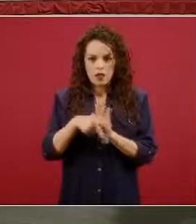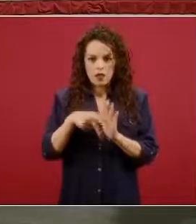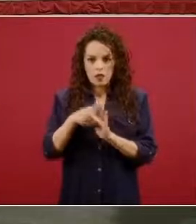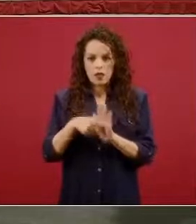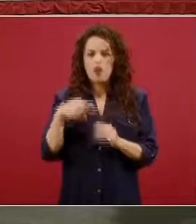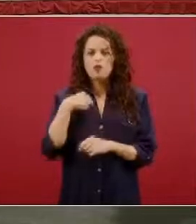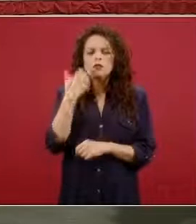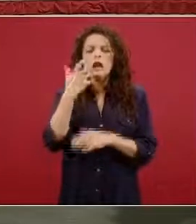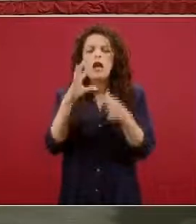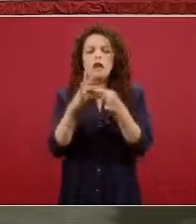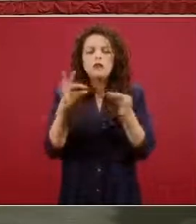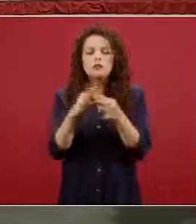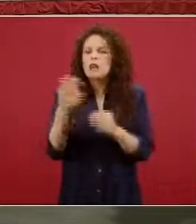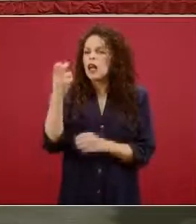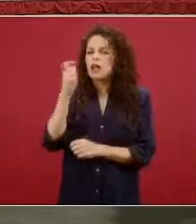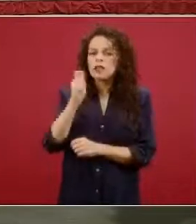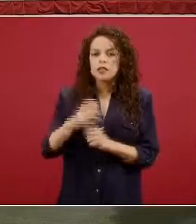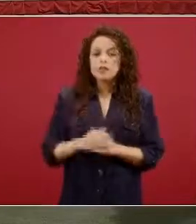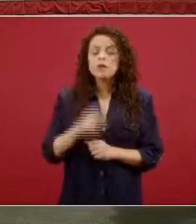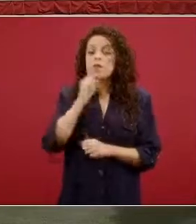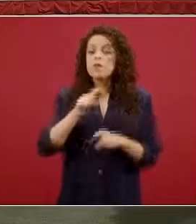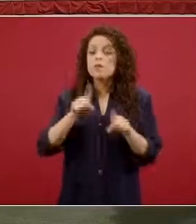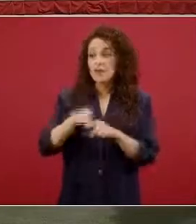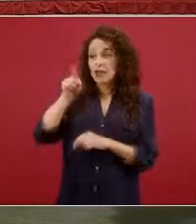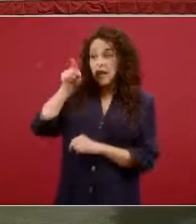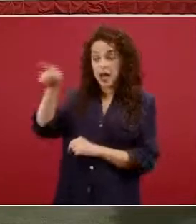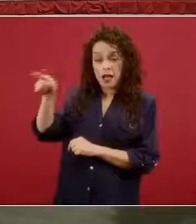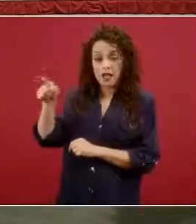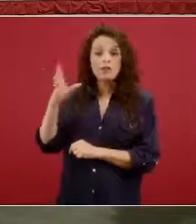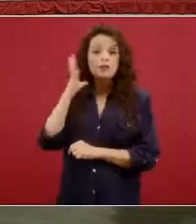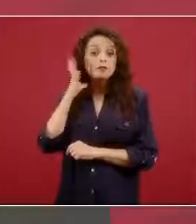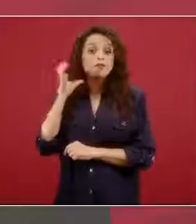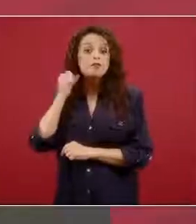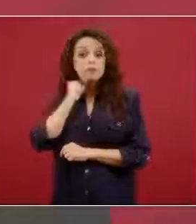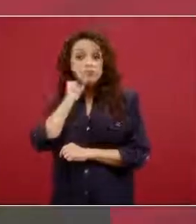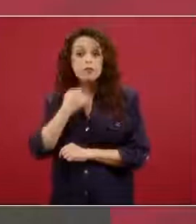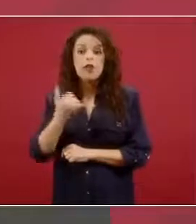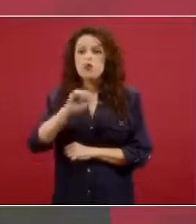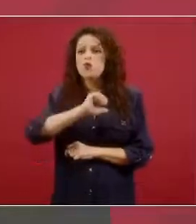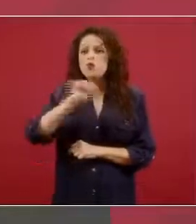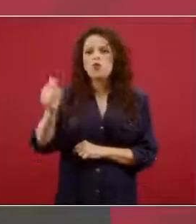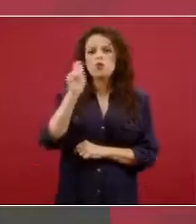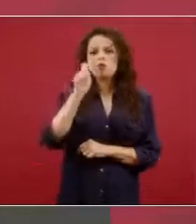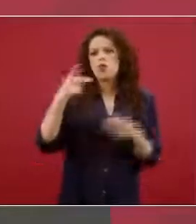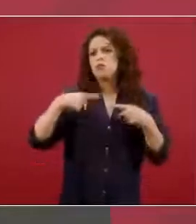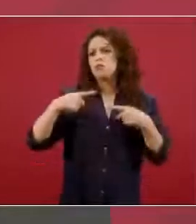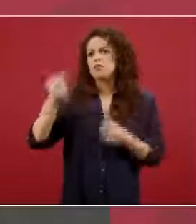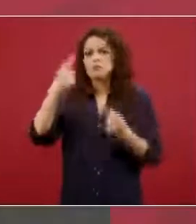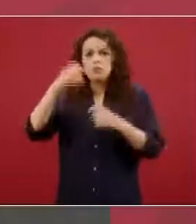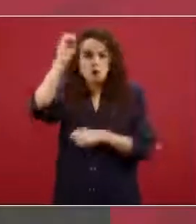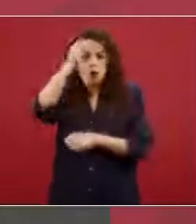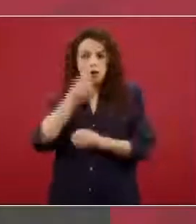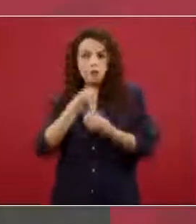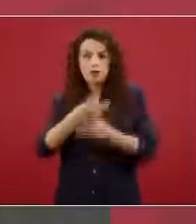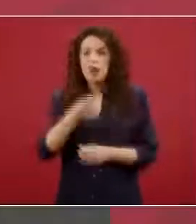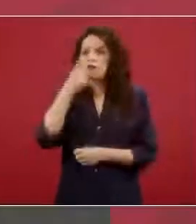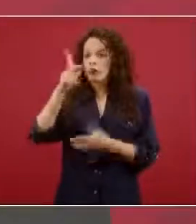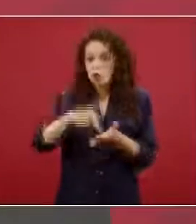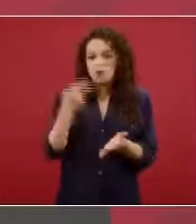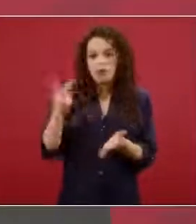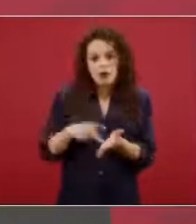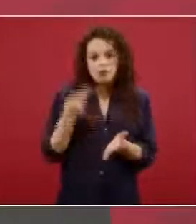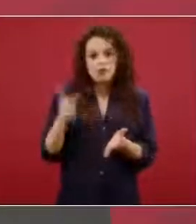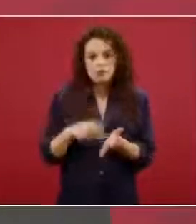lo pongan. También en el Senado de la República, pero también en múltiples comentarios en algunas personas que los repiten y los